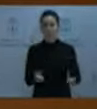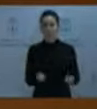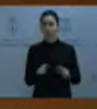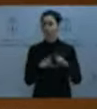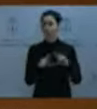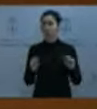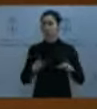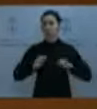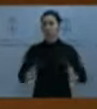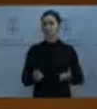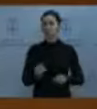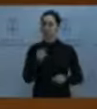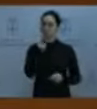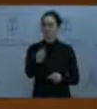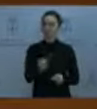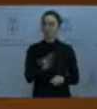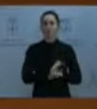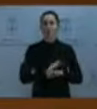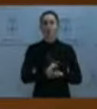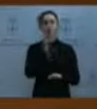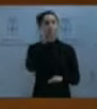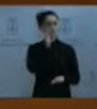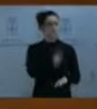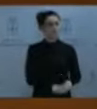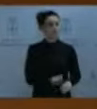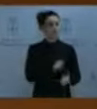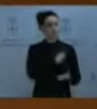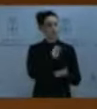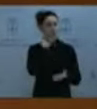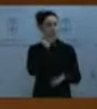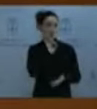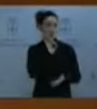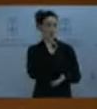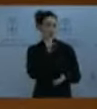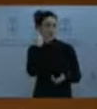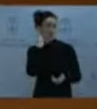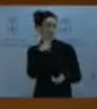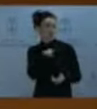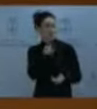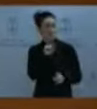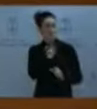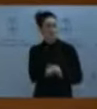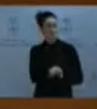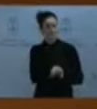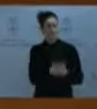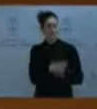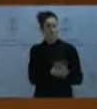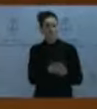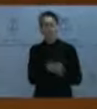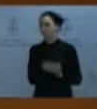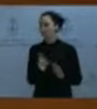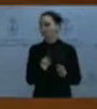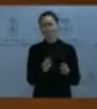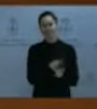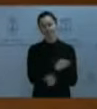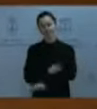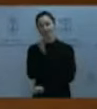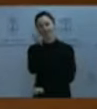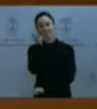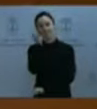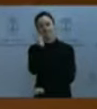gallega quejarse del reparto? Estaba en Bruselas con la ministra, acompañando a la ministra. Para un segmento importantísimo de la